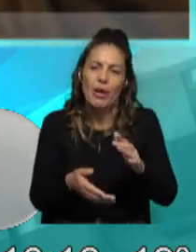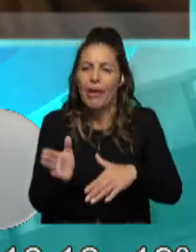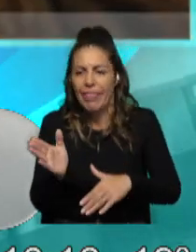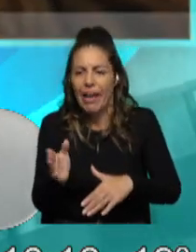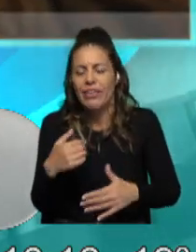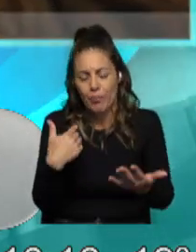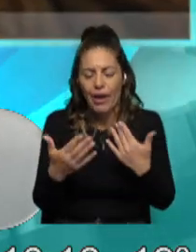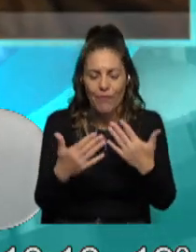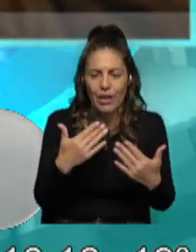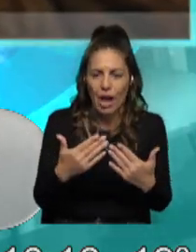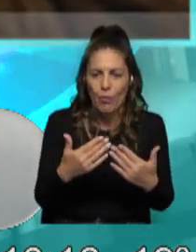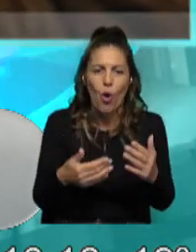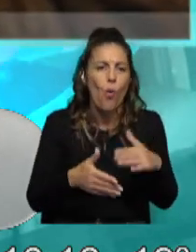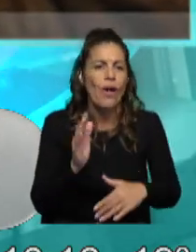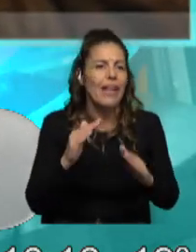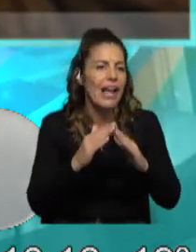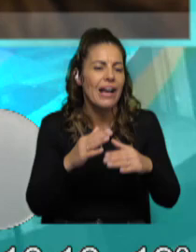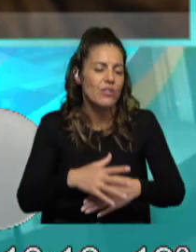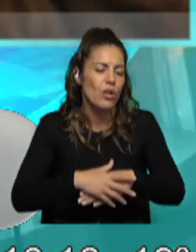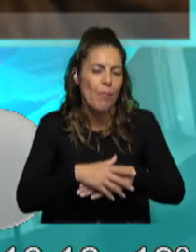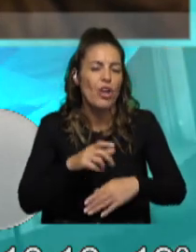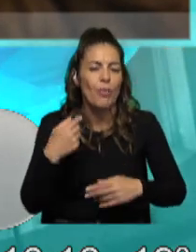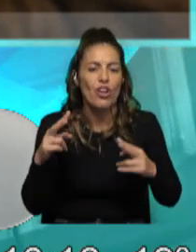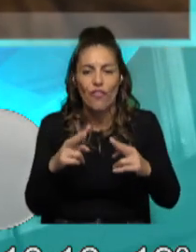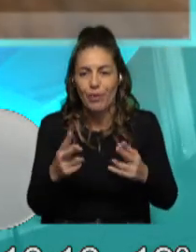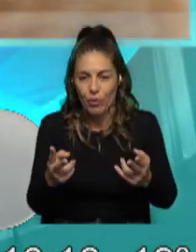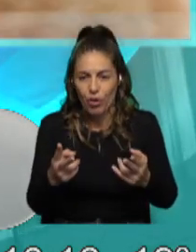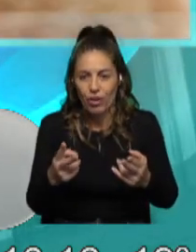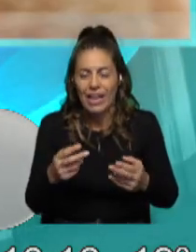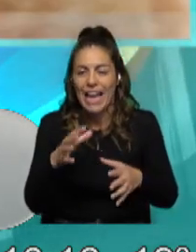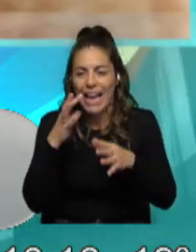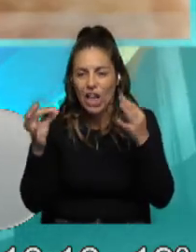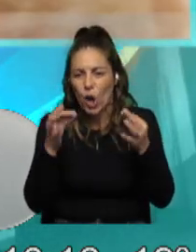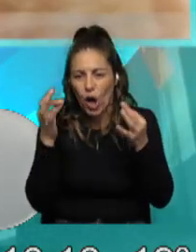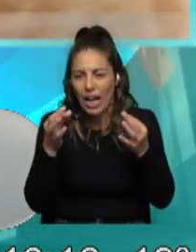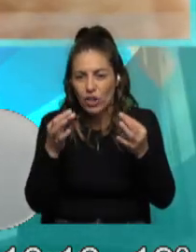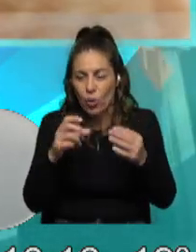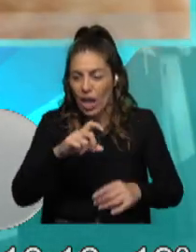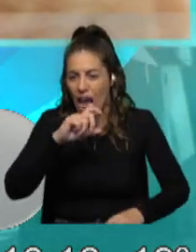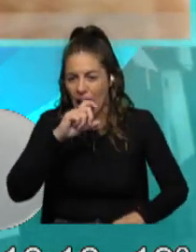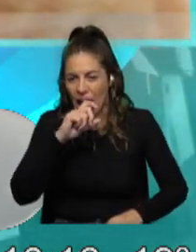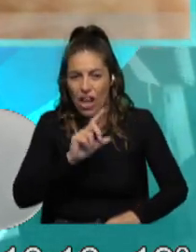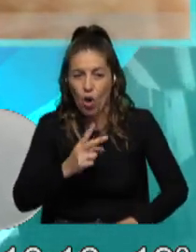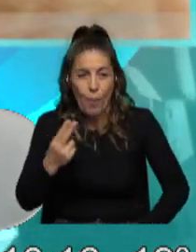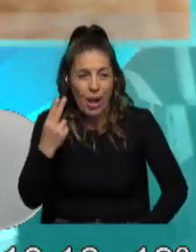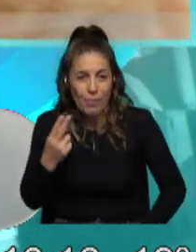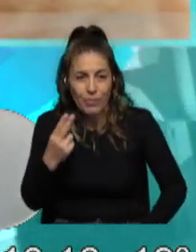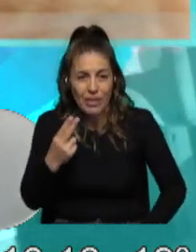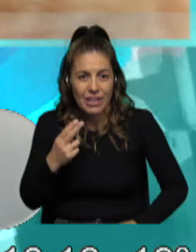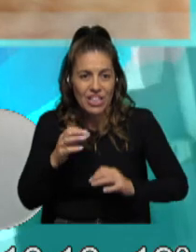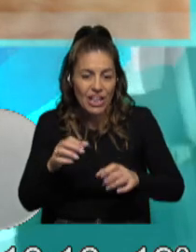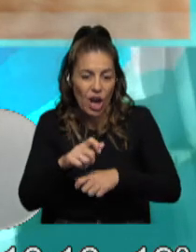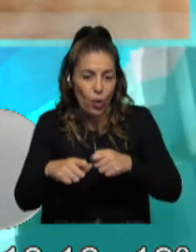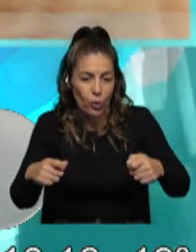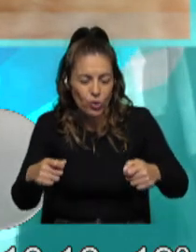después lo charlamos. O andate a la casa de un amigo y después nos vemos. En los gatos, porque hay cierta irritabilidad y demás que no permite llegar a ciertas